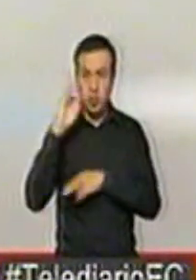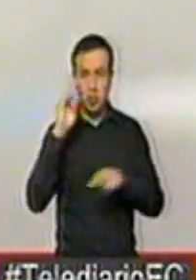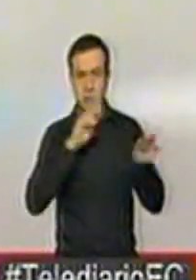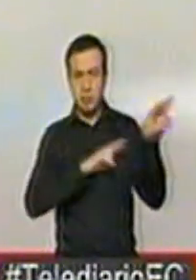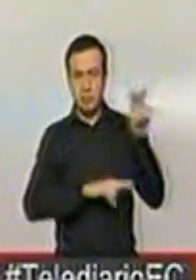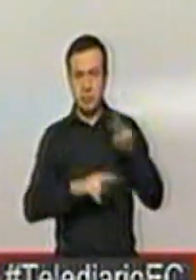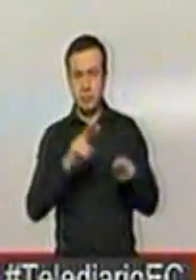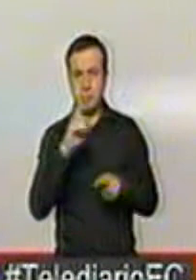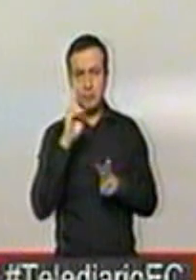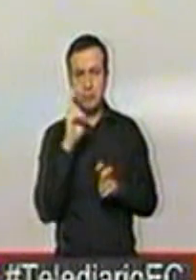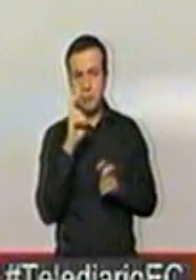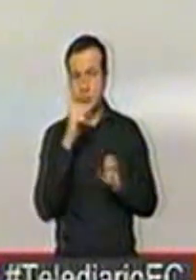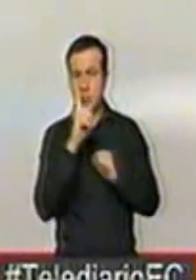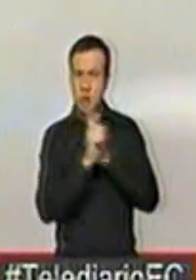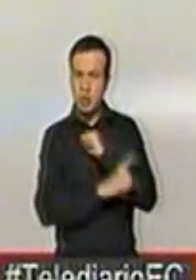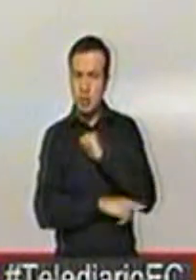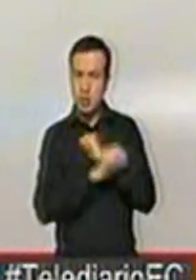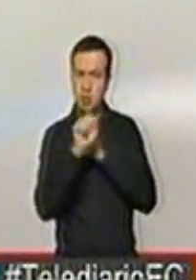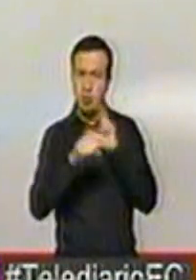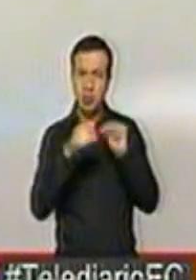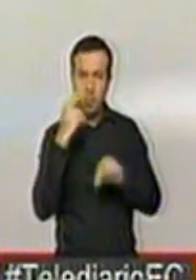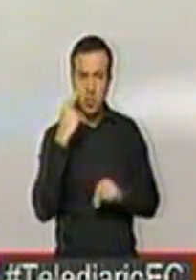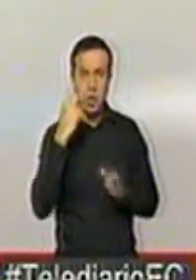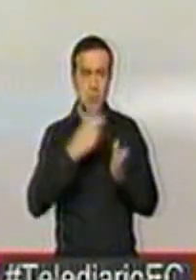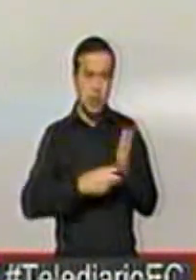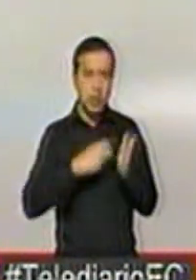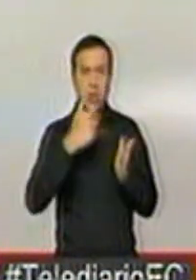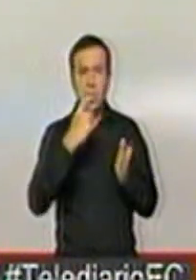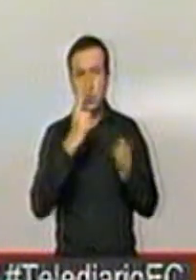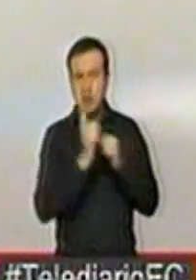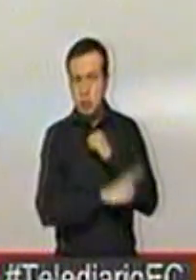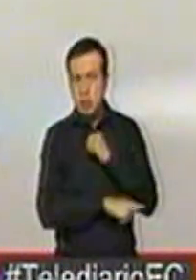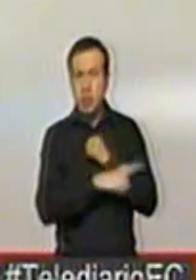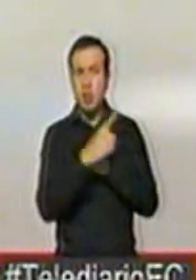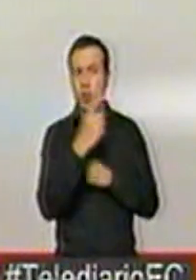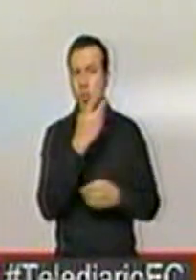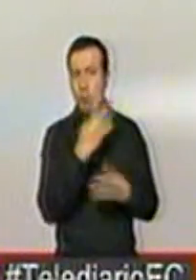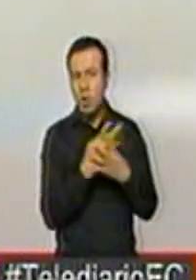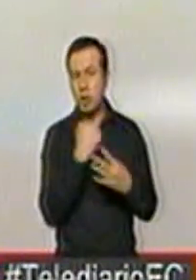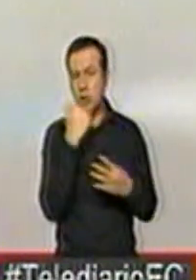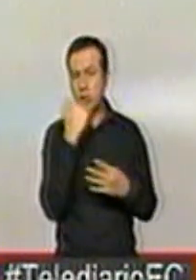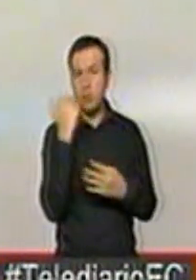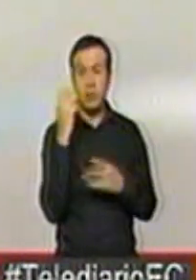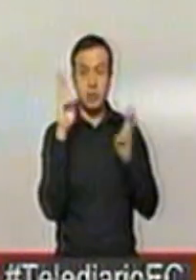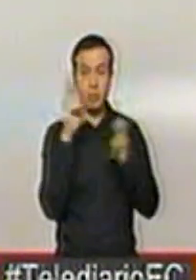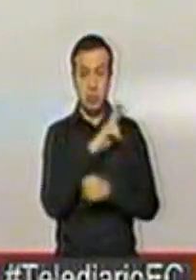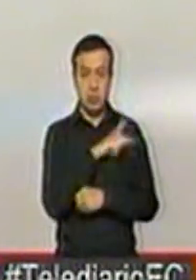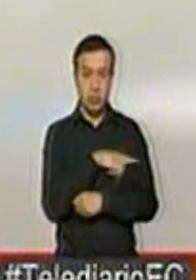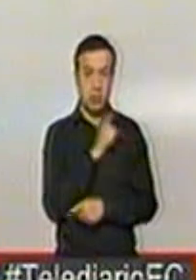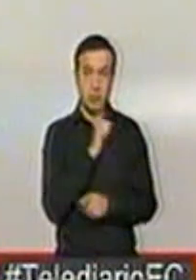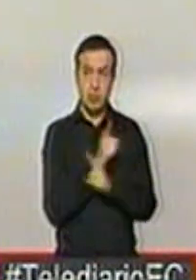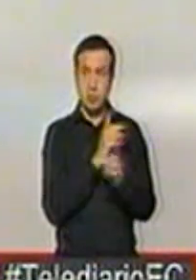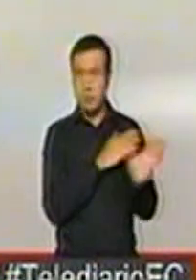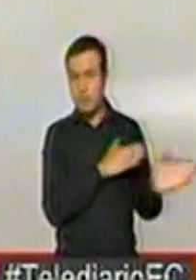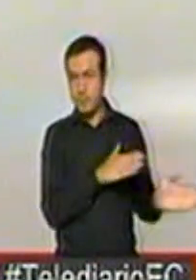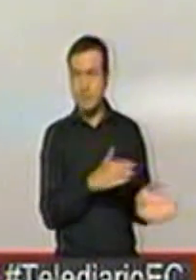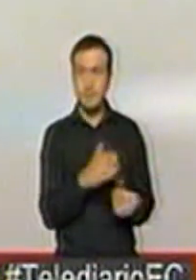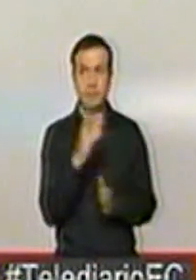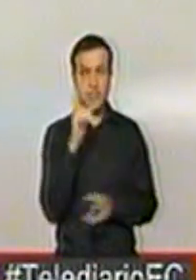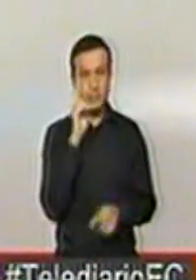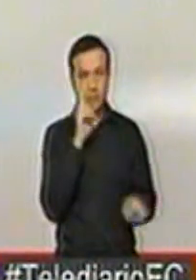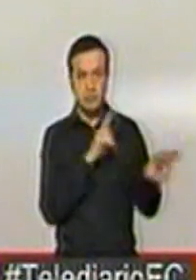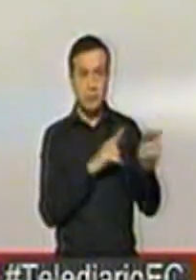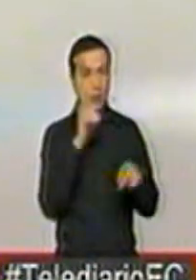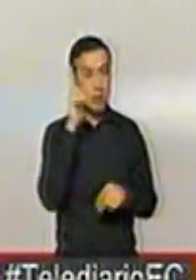para establecer responsabilidades administrativas civiles penales etcétera pero en el tema nuestro hay presunciones